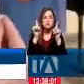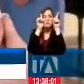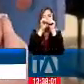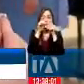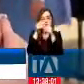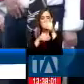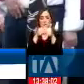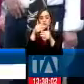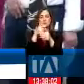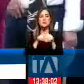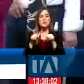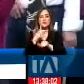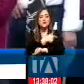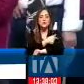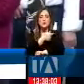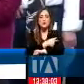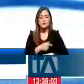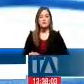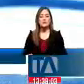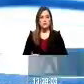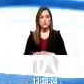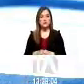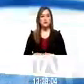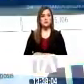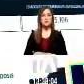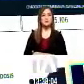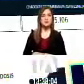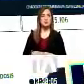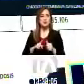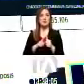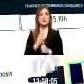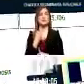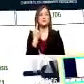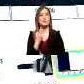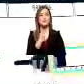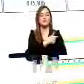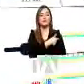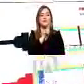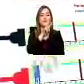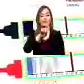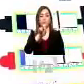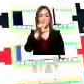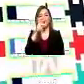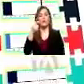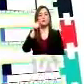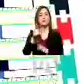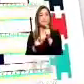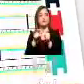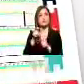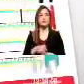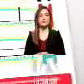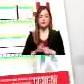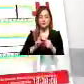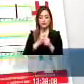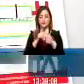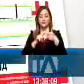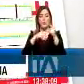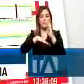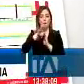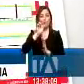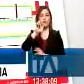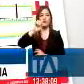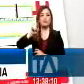importante avance en la administración de las dosis de la vacuna. La primera dosis han recibido 2.3 millones de personas, la segunda más